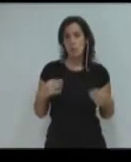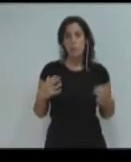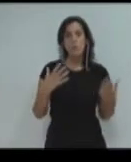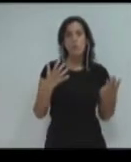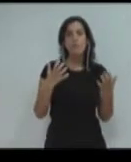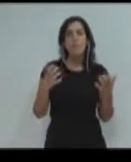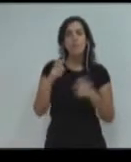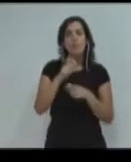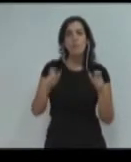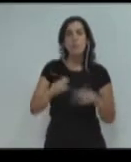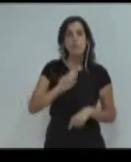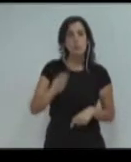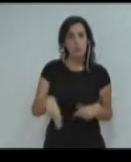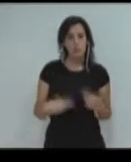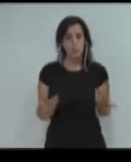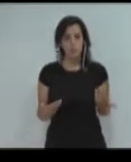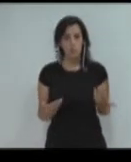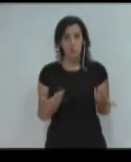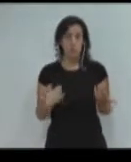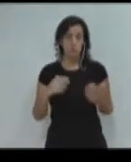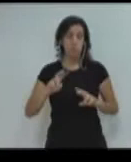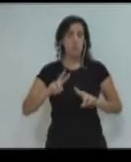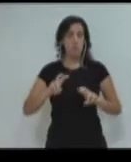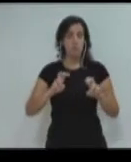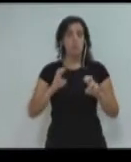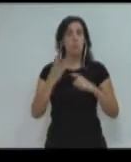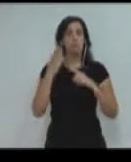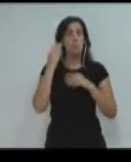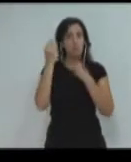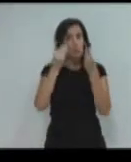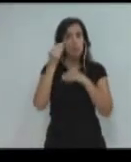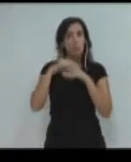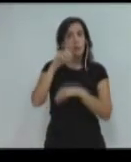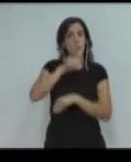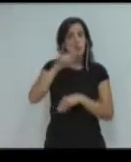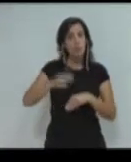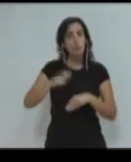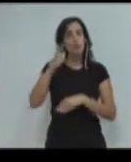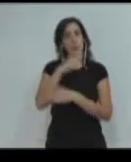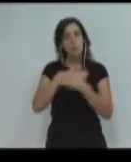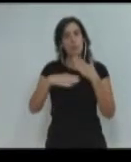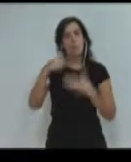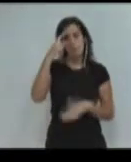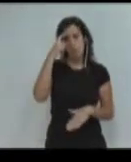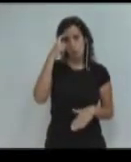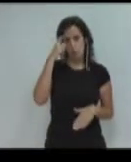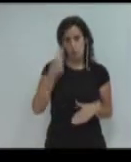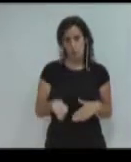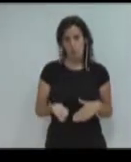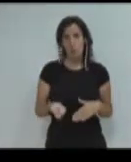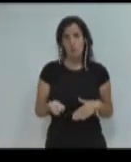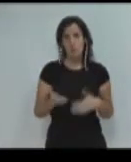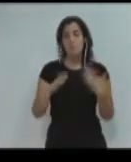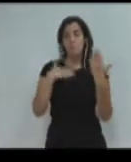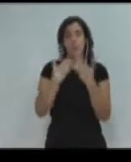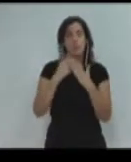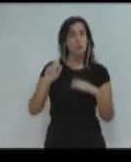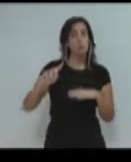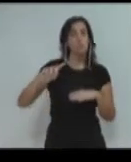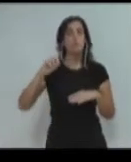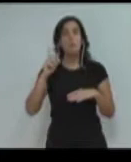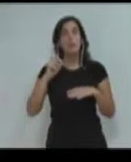beneficiarios? Inicialmente se planteó para personas con discapacidad intelectual. De hecho, los primeros promotores fueron